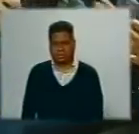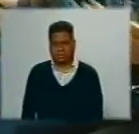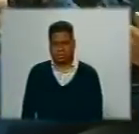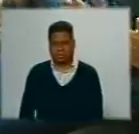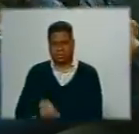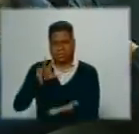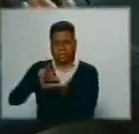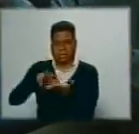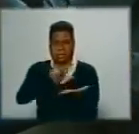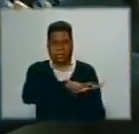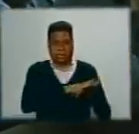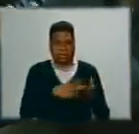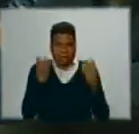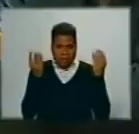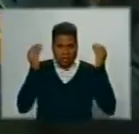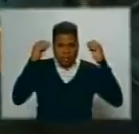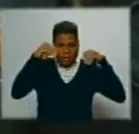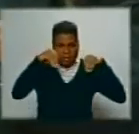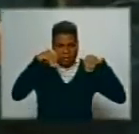Este acuerdo